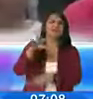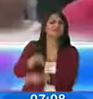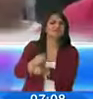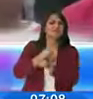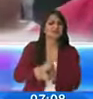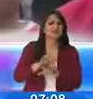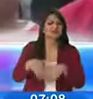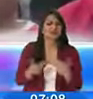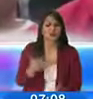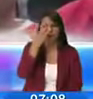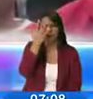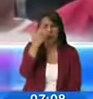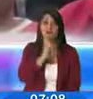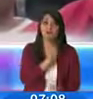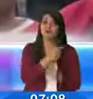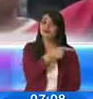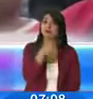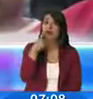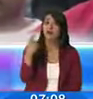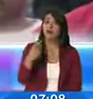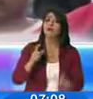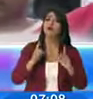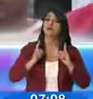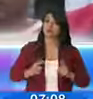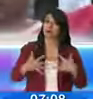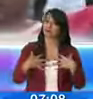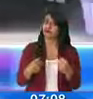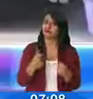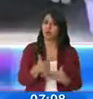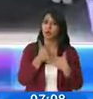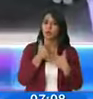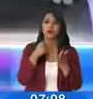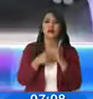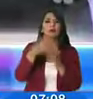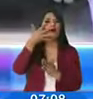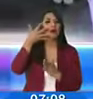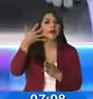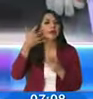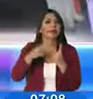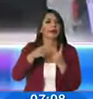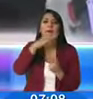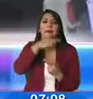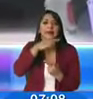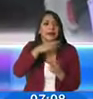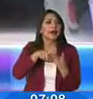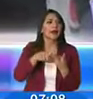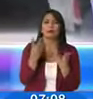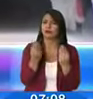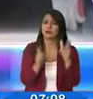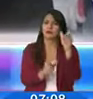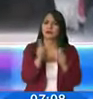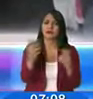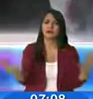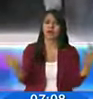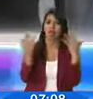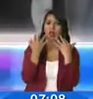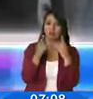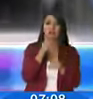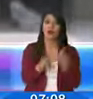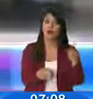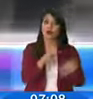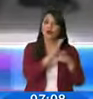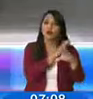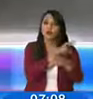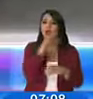autoridades. Cura, ¿verdad? Gente del oriente, de Manta, de tantas partes, bucetas de lujo llegan